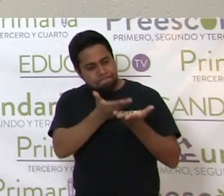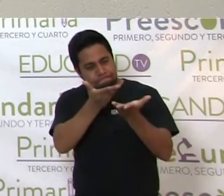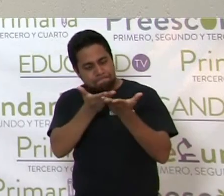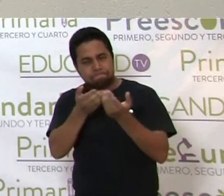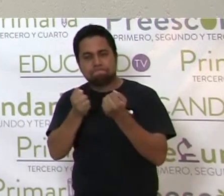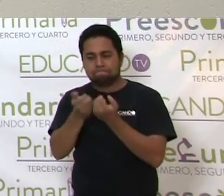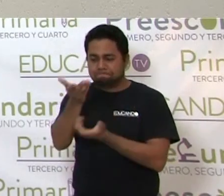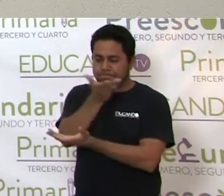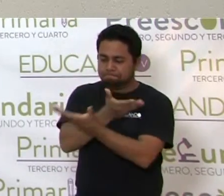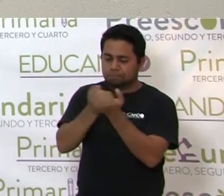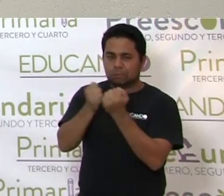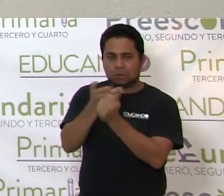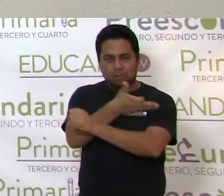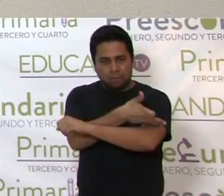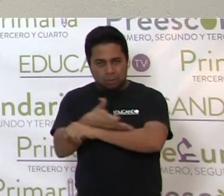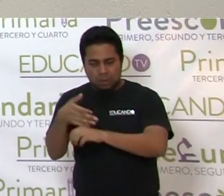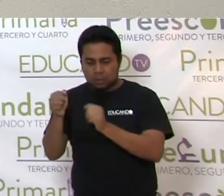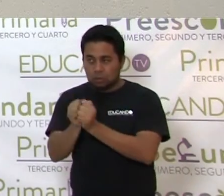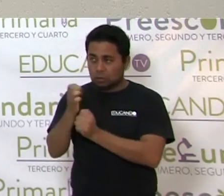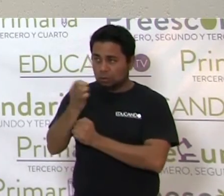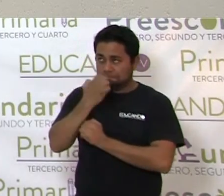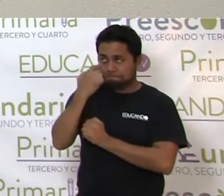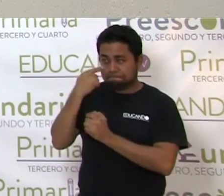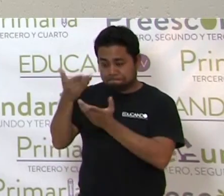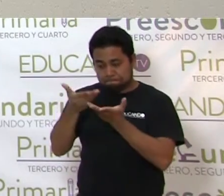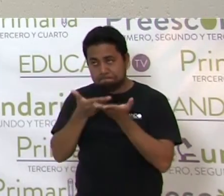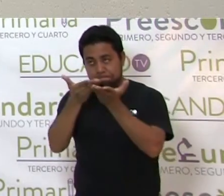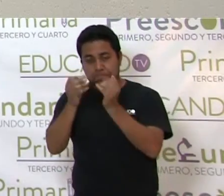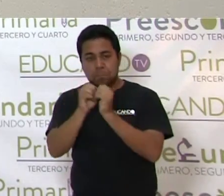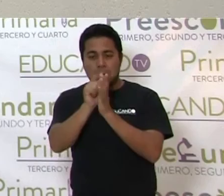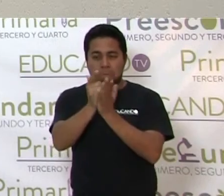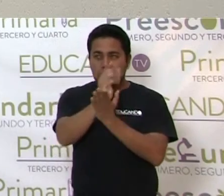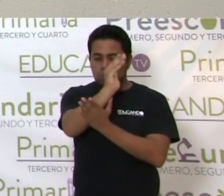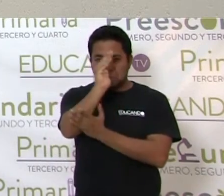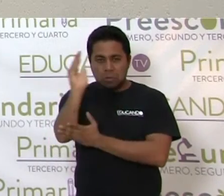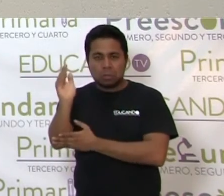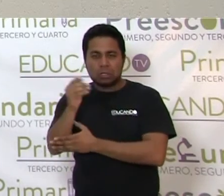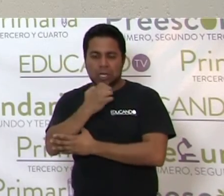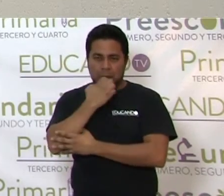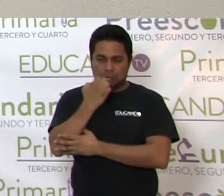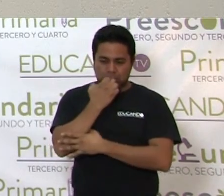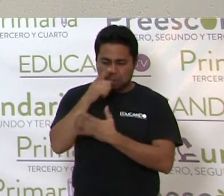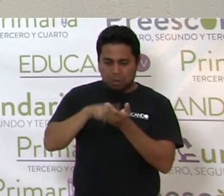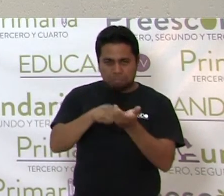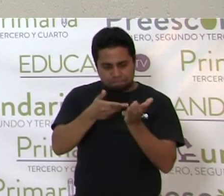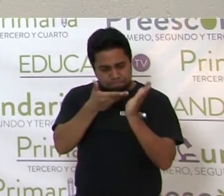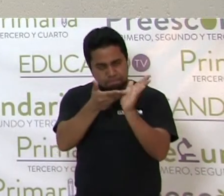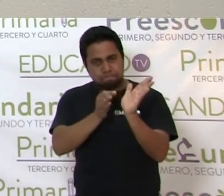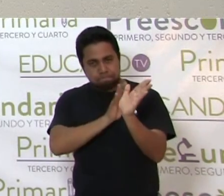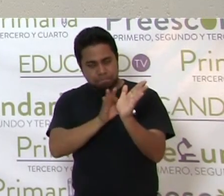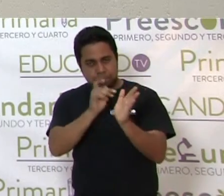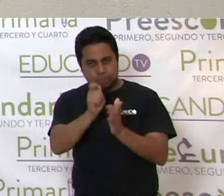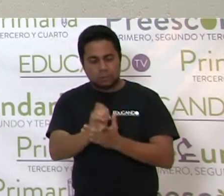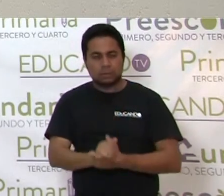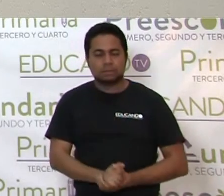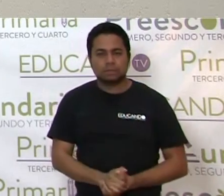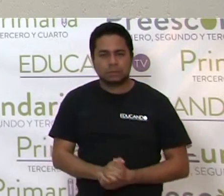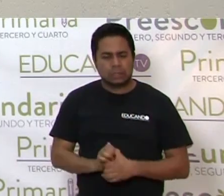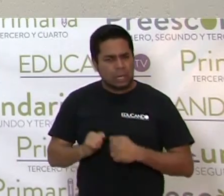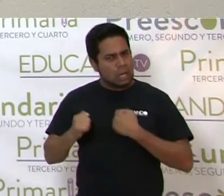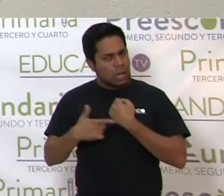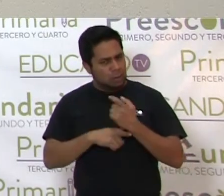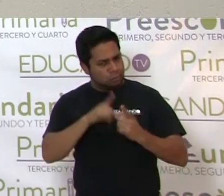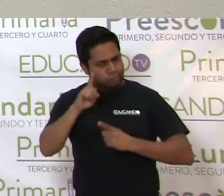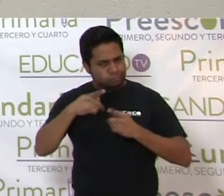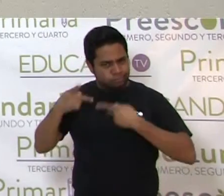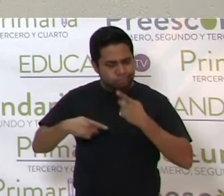familiares, con su escuela o con su biblioteca escolar. Si tienen alguna pregunta,